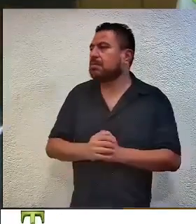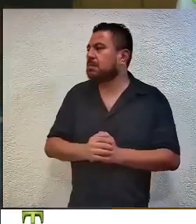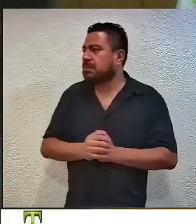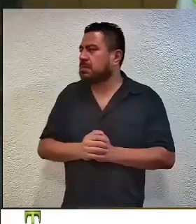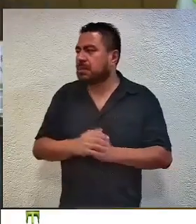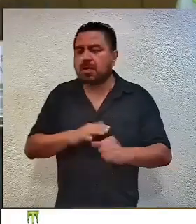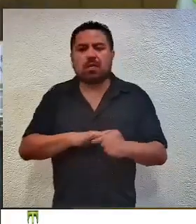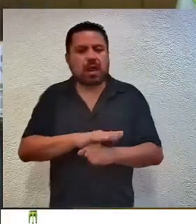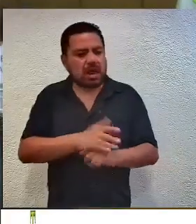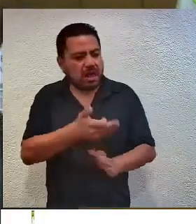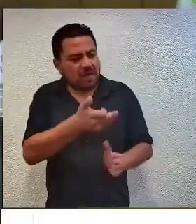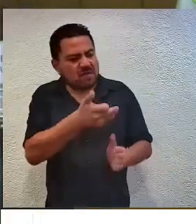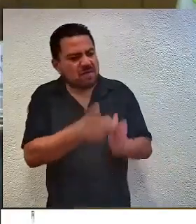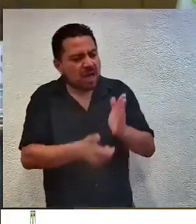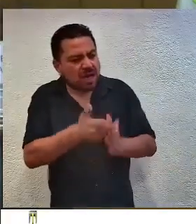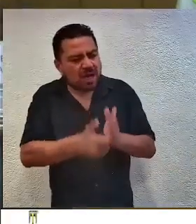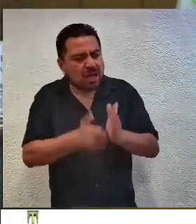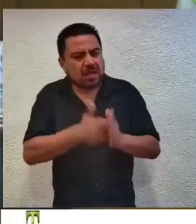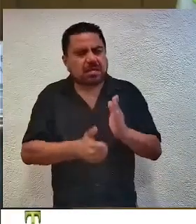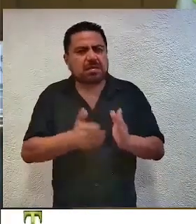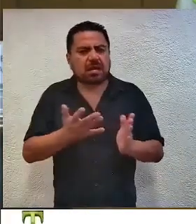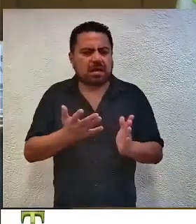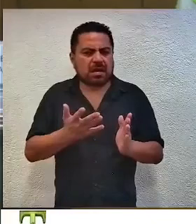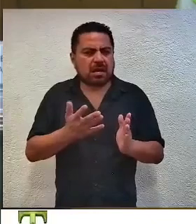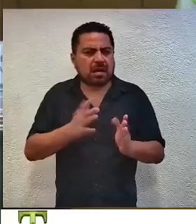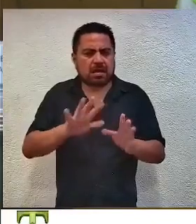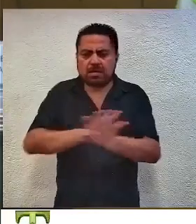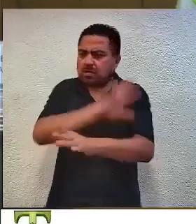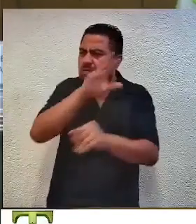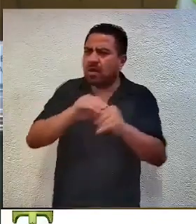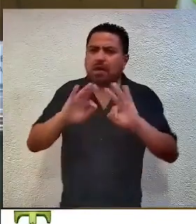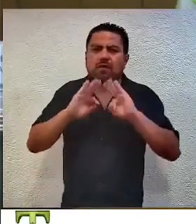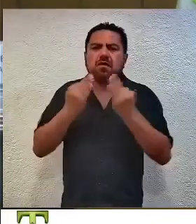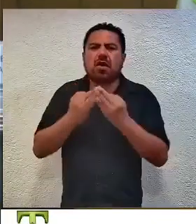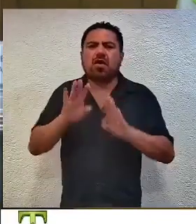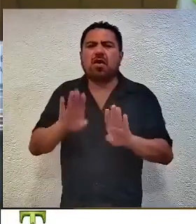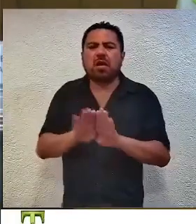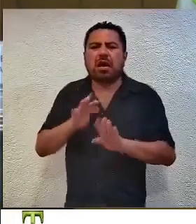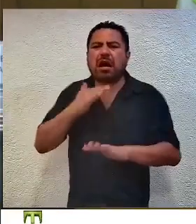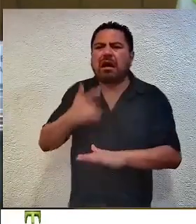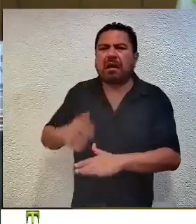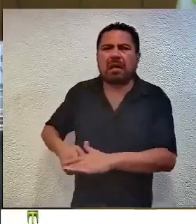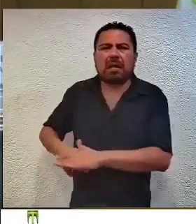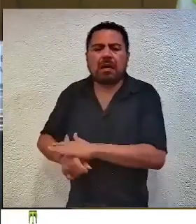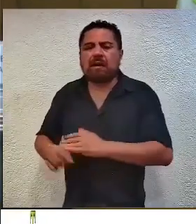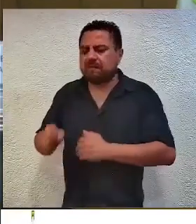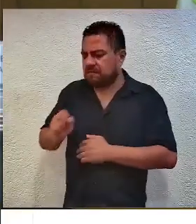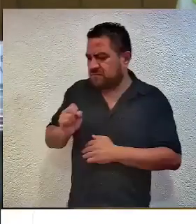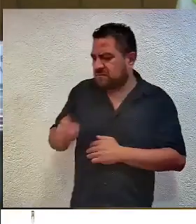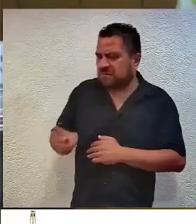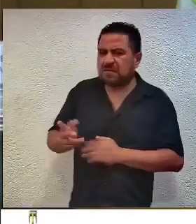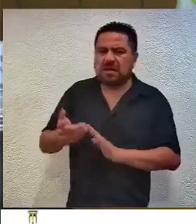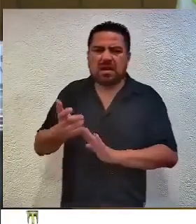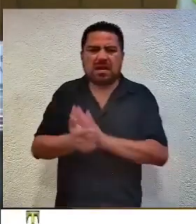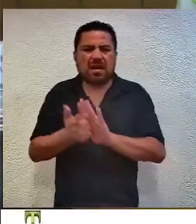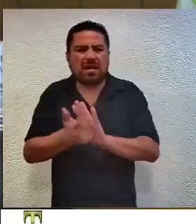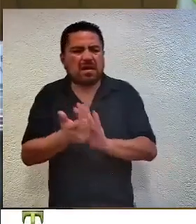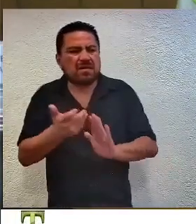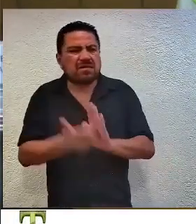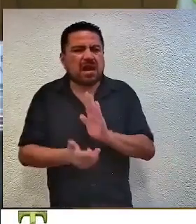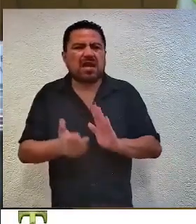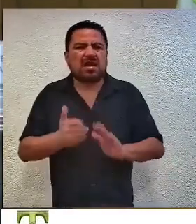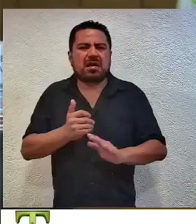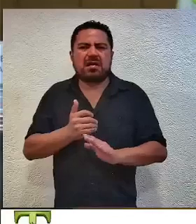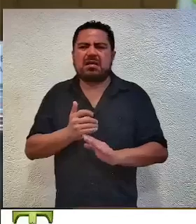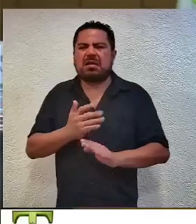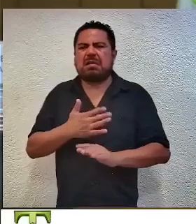encuadra en la falta de combatir toda forma de corrupción, privilegio, ilegalidad,